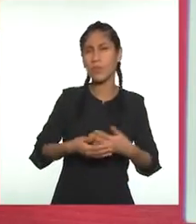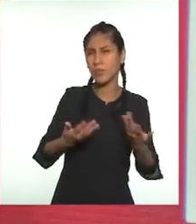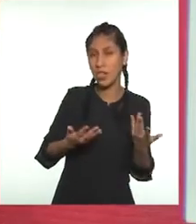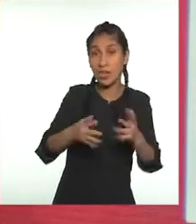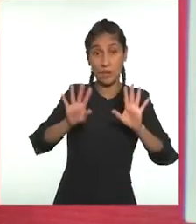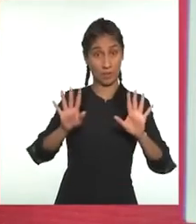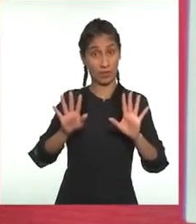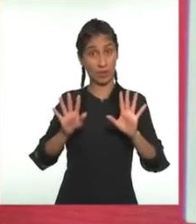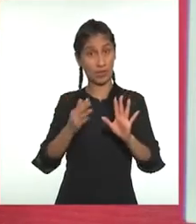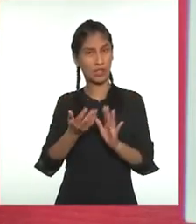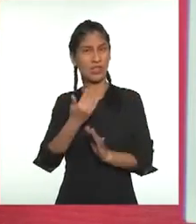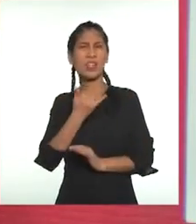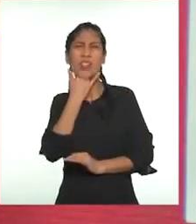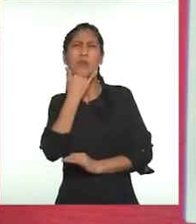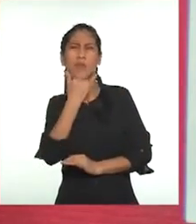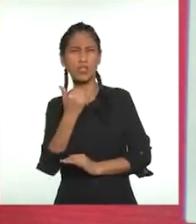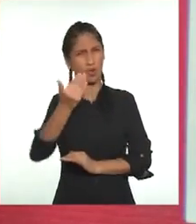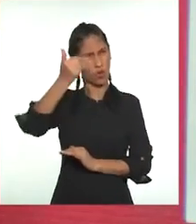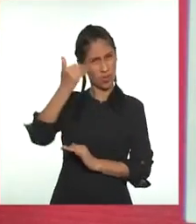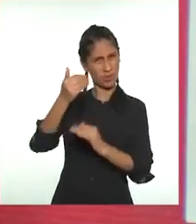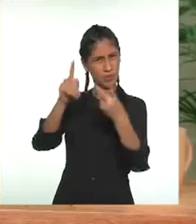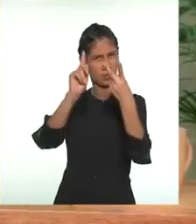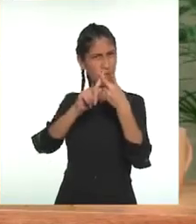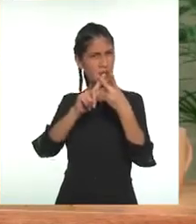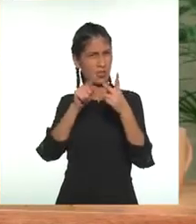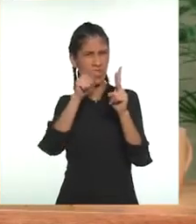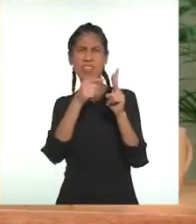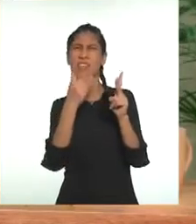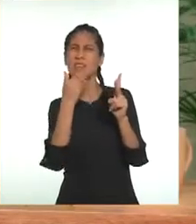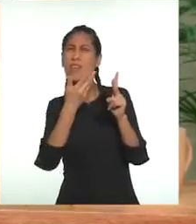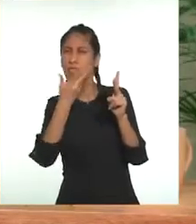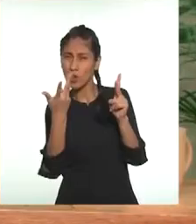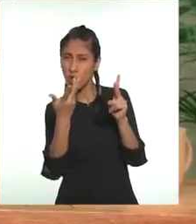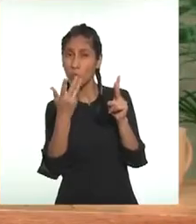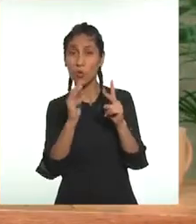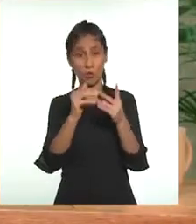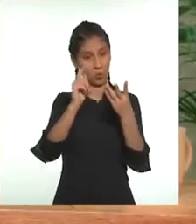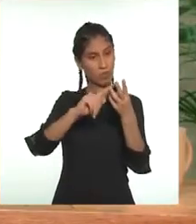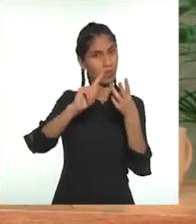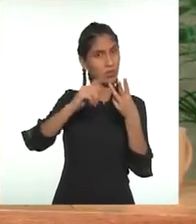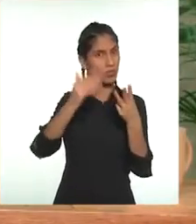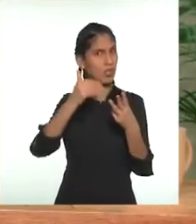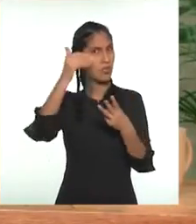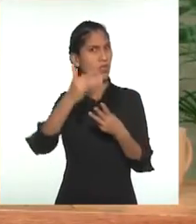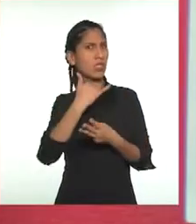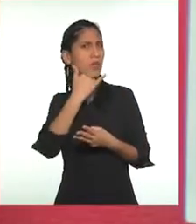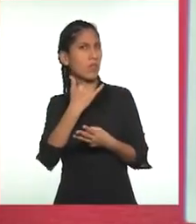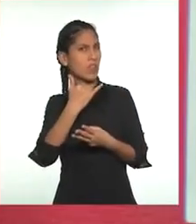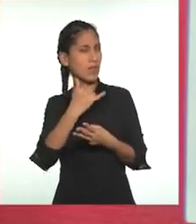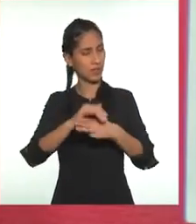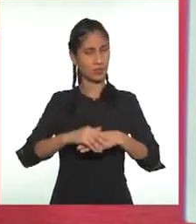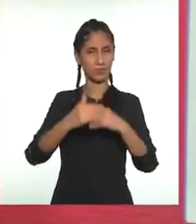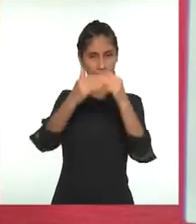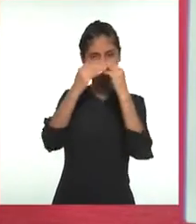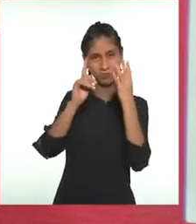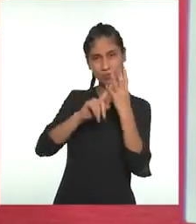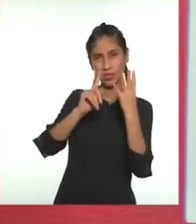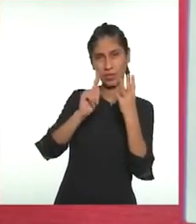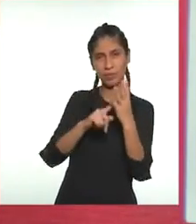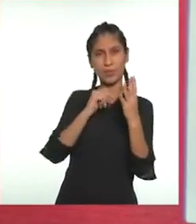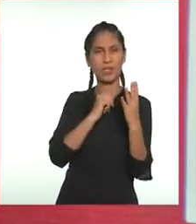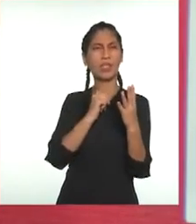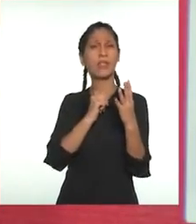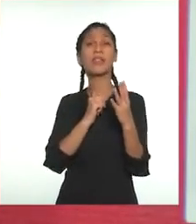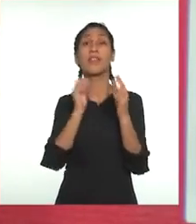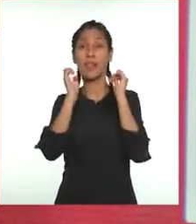pasado antes? ¿De qué situación viene el personaje? ¿Qué pasará después? ¿Qué está por hacer? ¿Cuál crees que